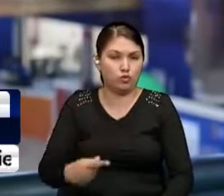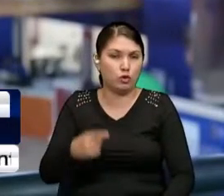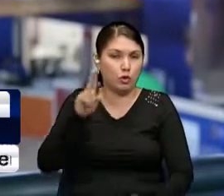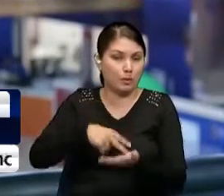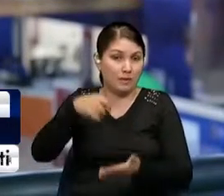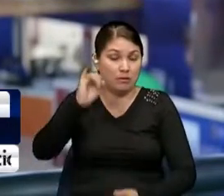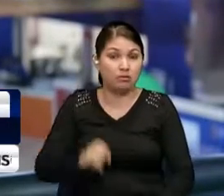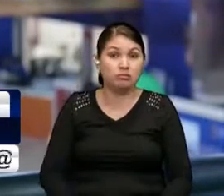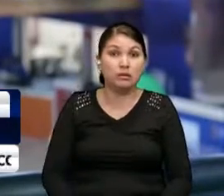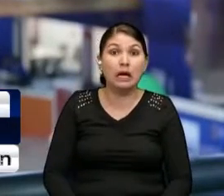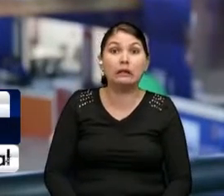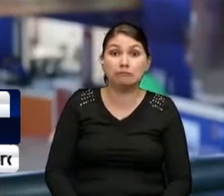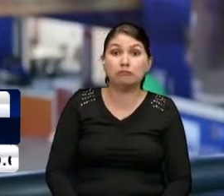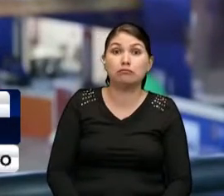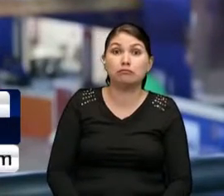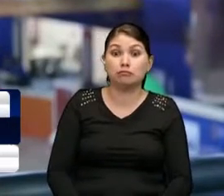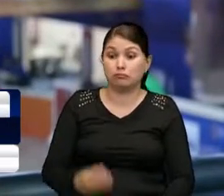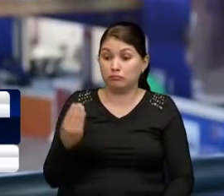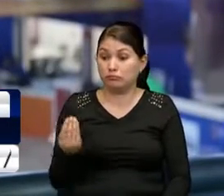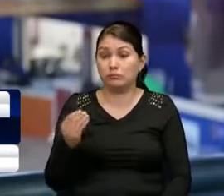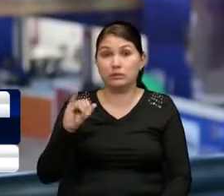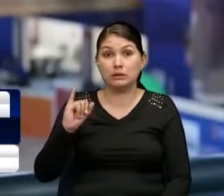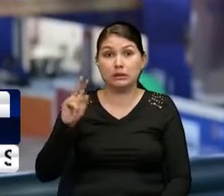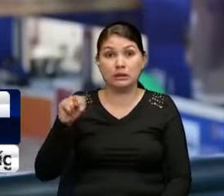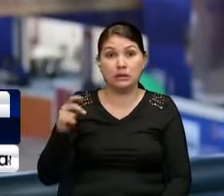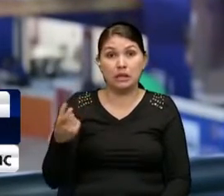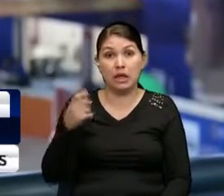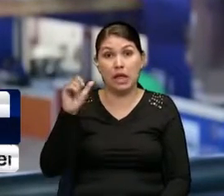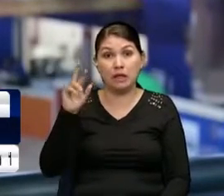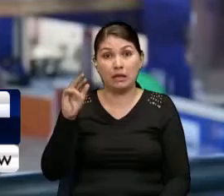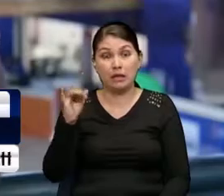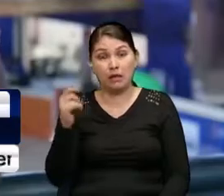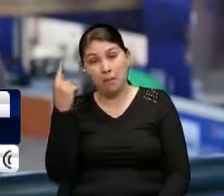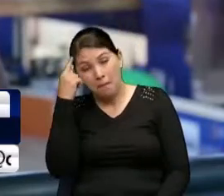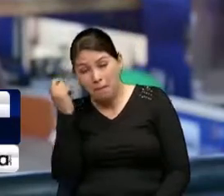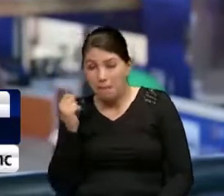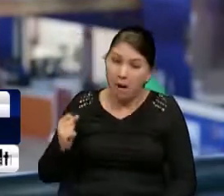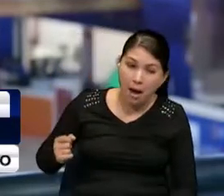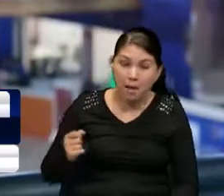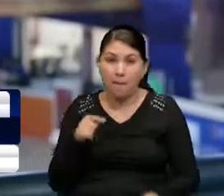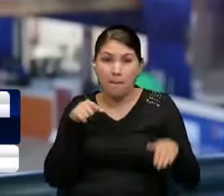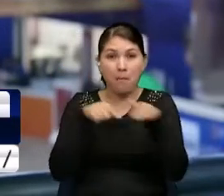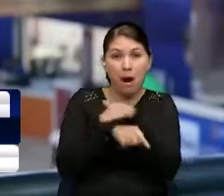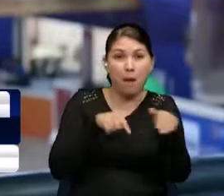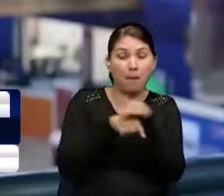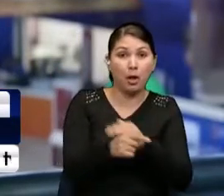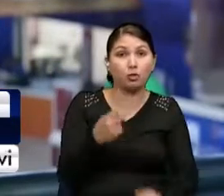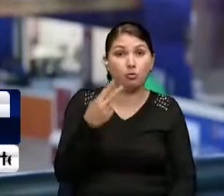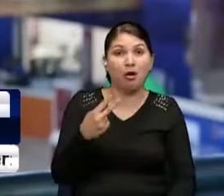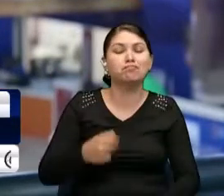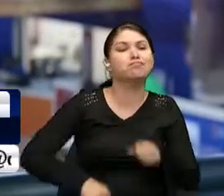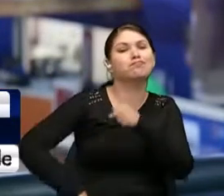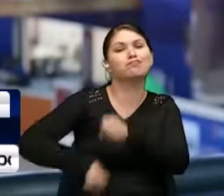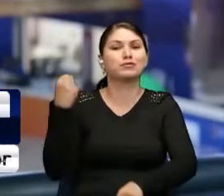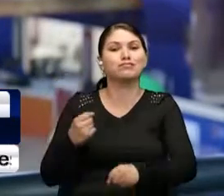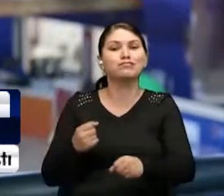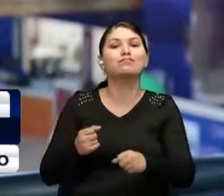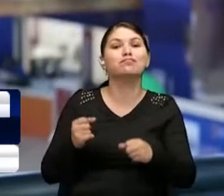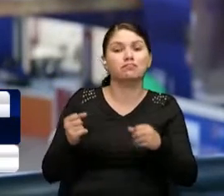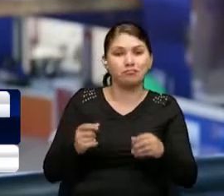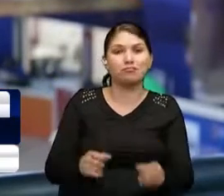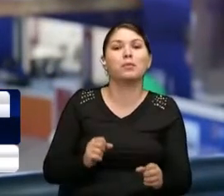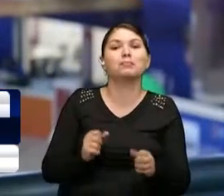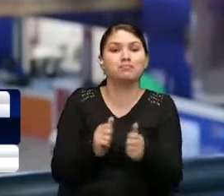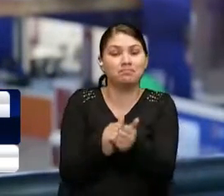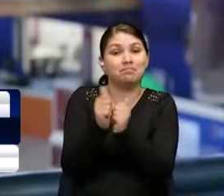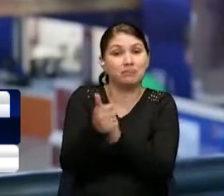semifinalista la selección de inglaterra con dos anotaciones de cabeza le bastaron para clasificar a la semifinal de este certamen